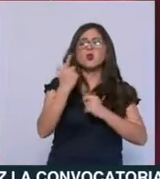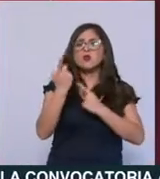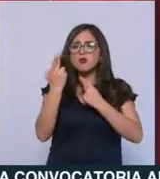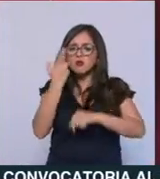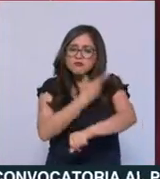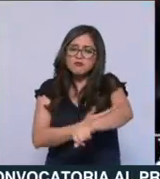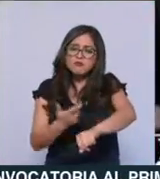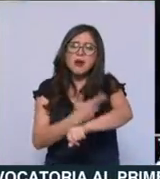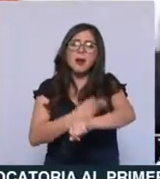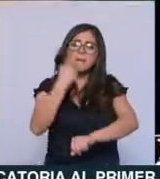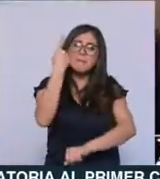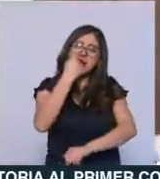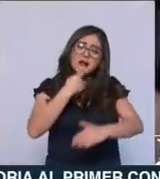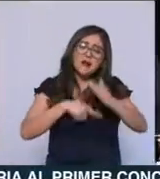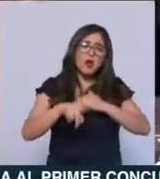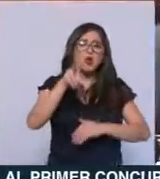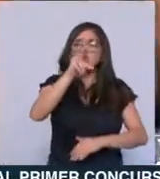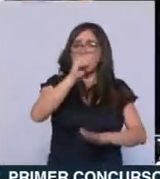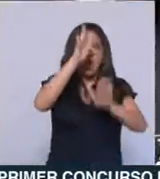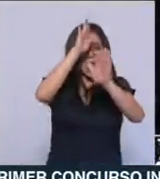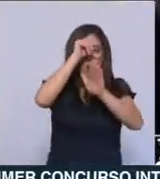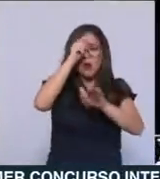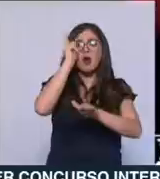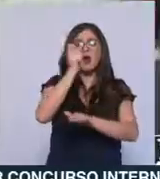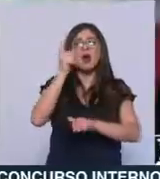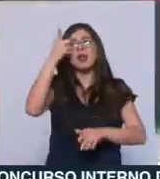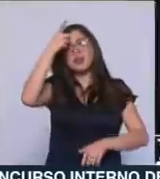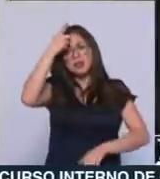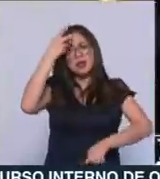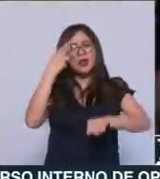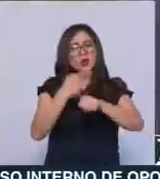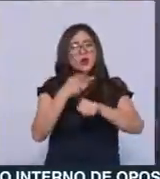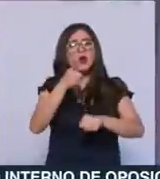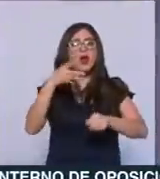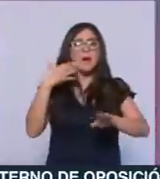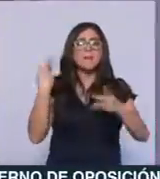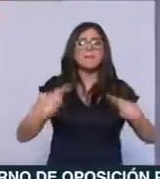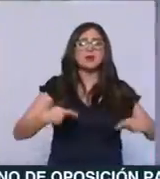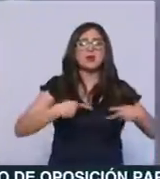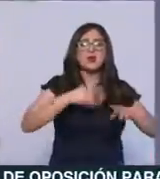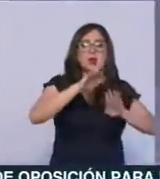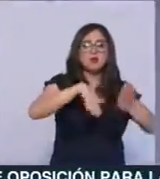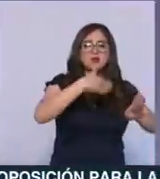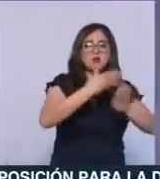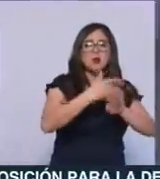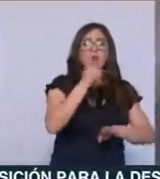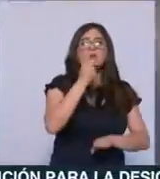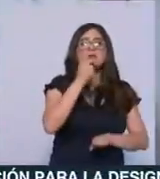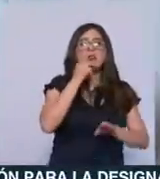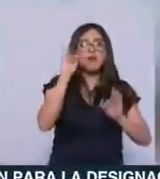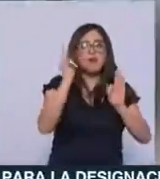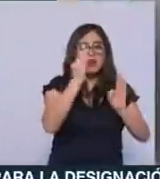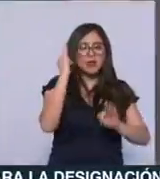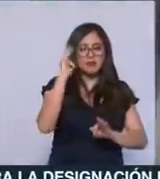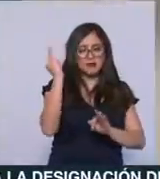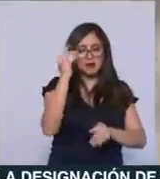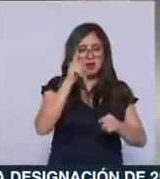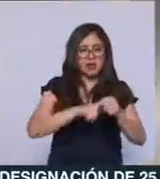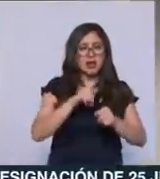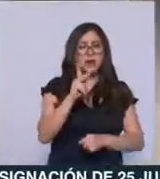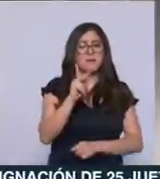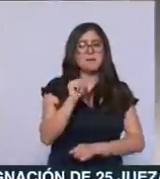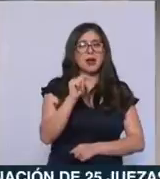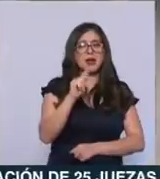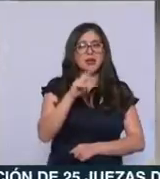demandas. Y es que condenó las agresiones de las que fue víctima la directora de la División Científica de la Policía Federal, Patricia Trujillo,